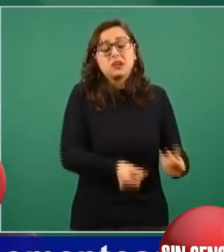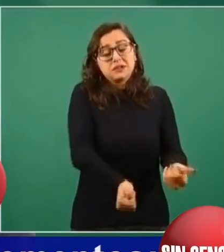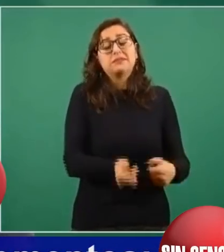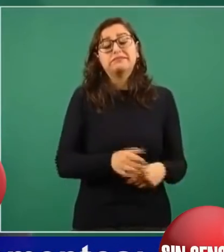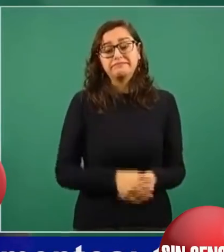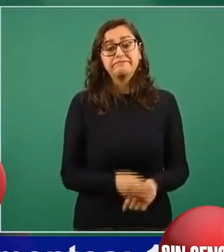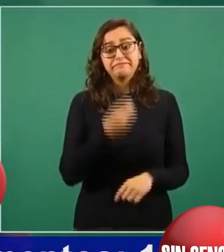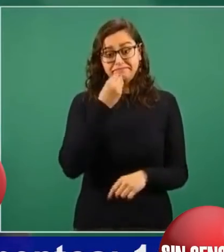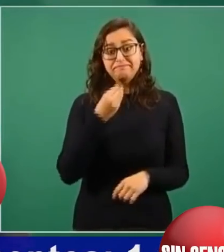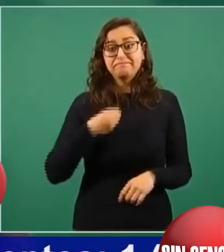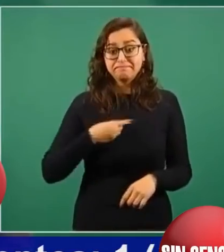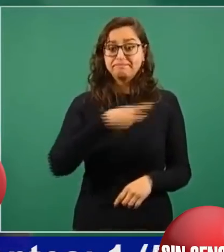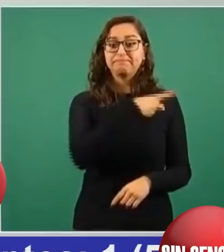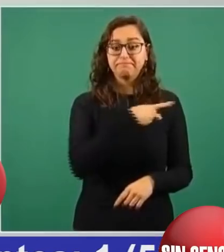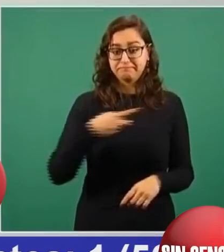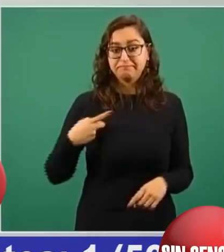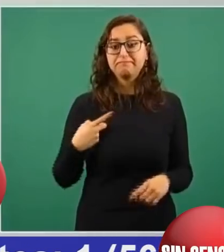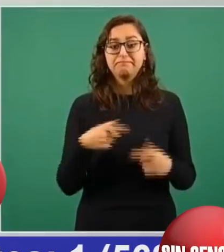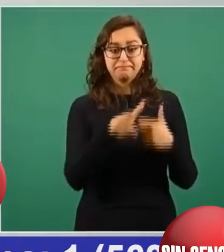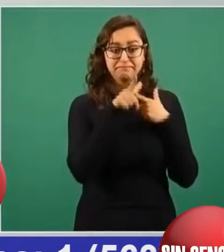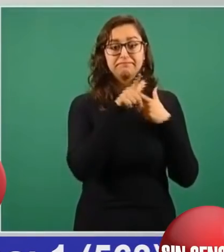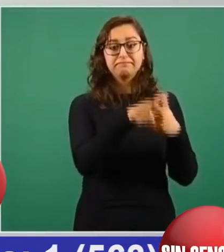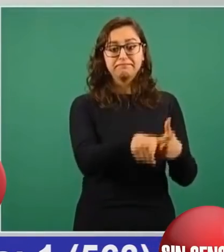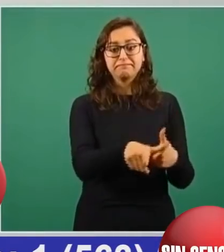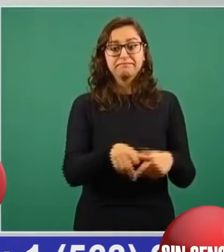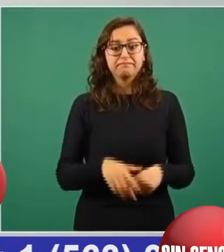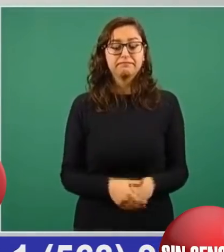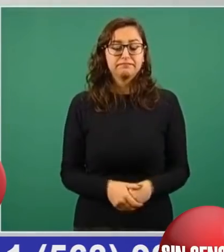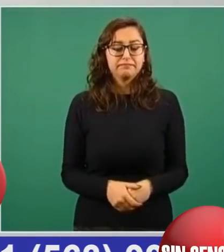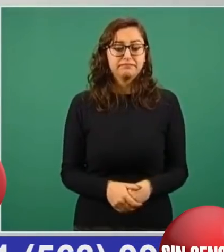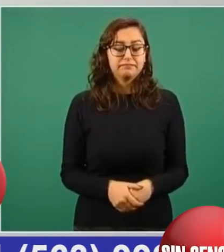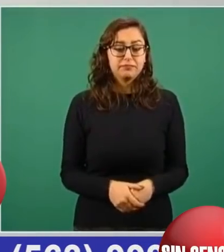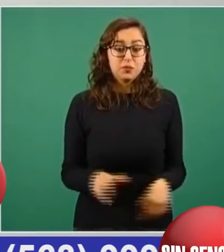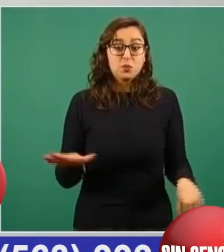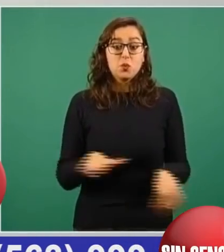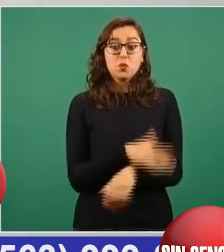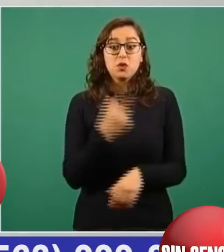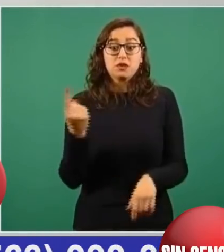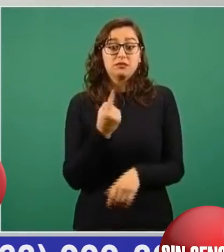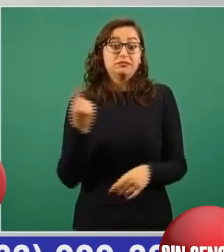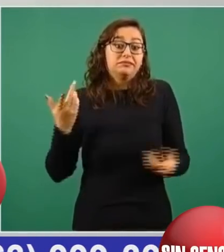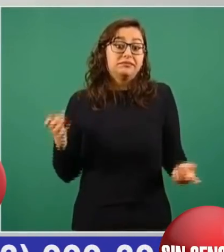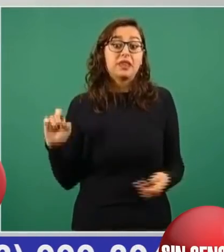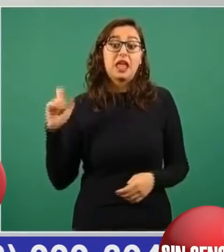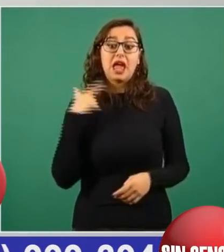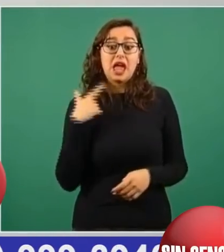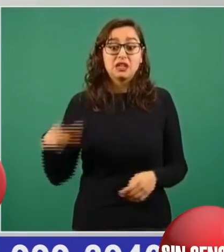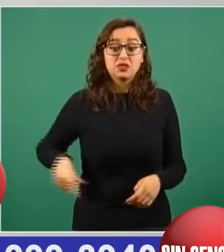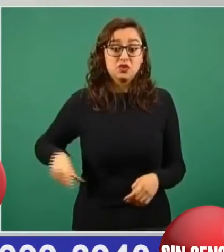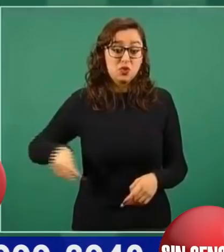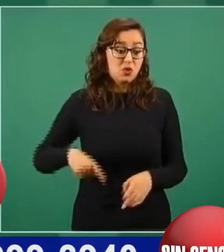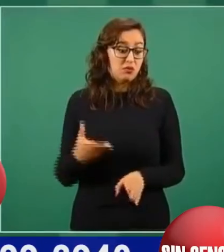mantenimiento. ¿Por qué costó tanto? Por la corrupción.